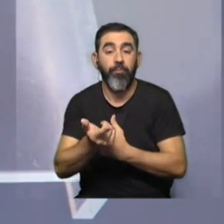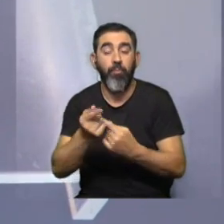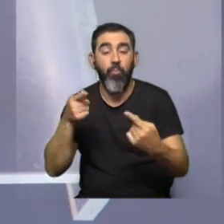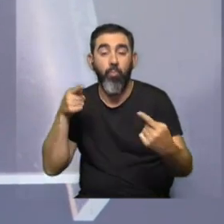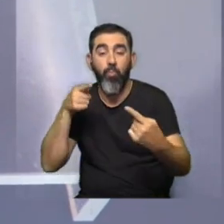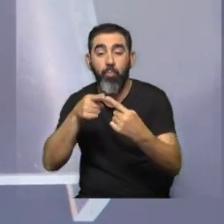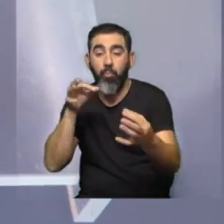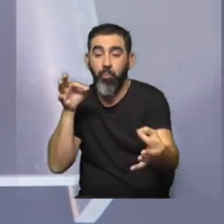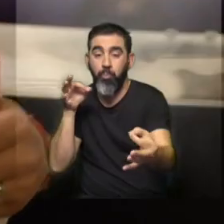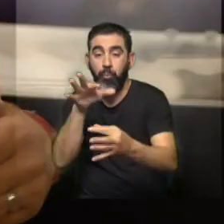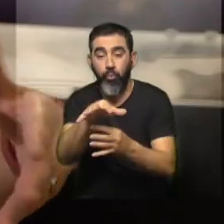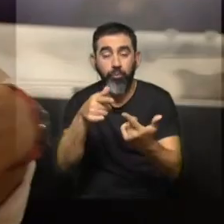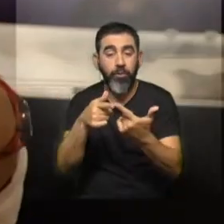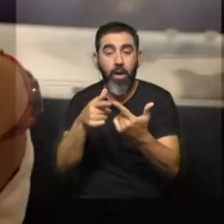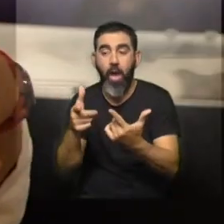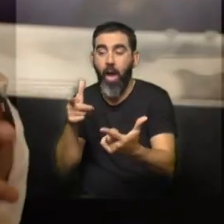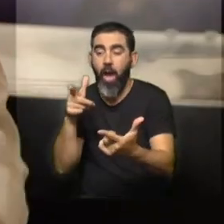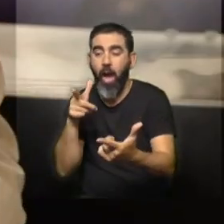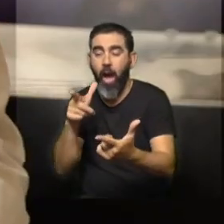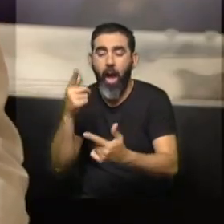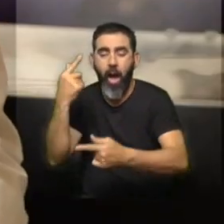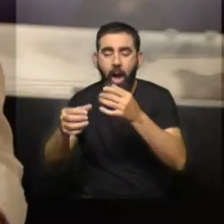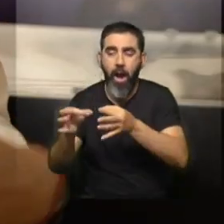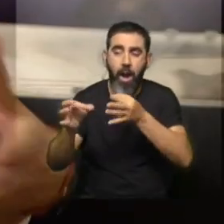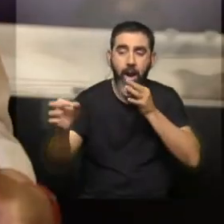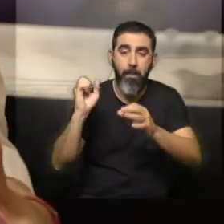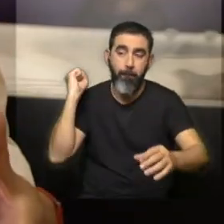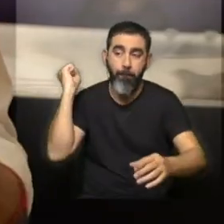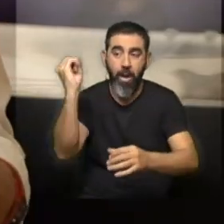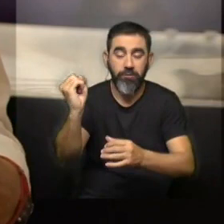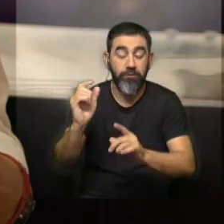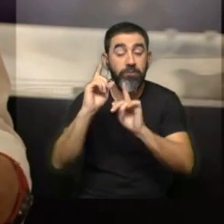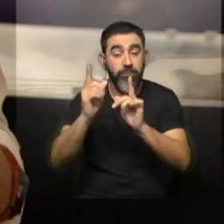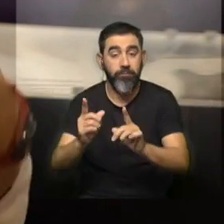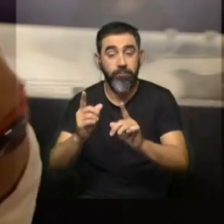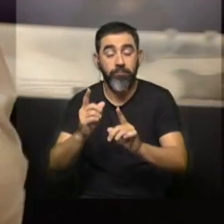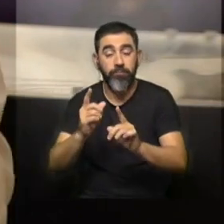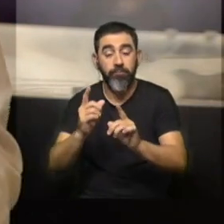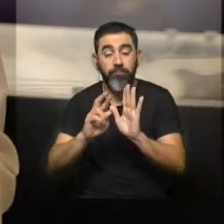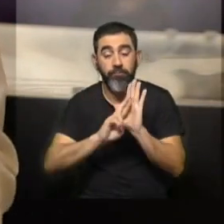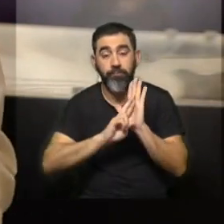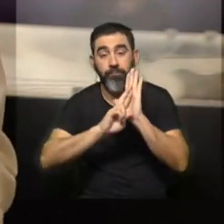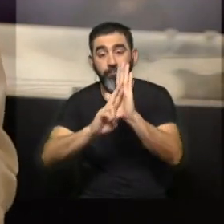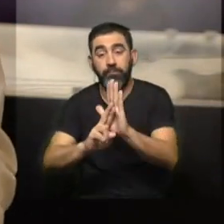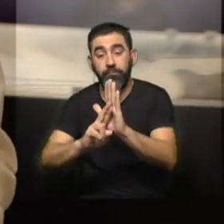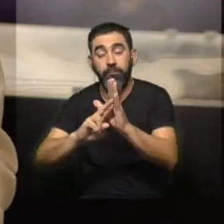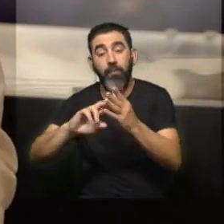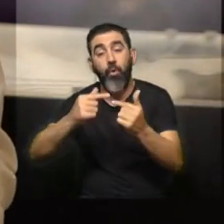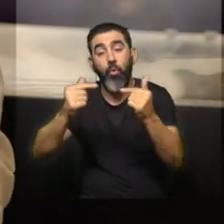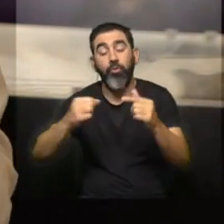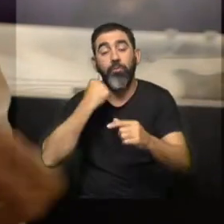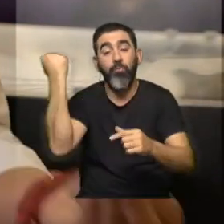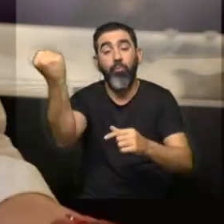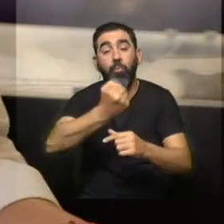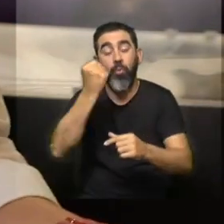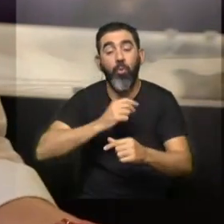de proyectil, armas diferentes, y nos parecía que también representaba otro elemento importante